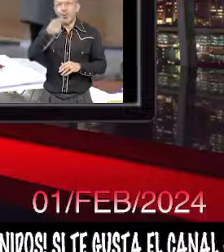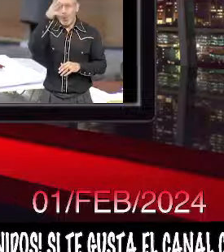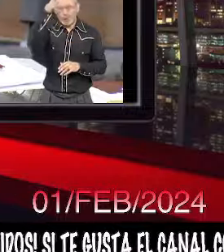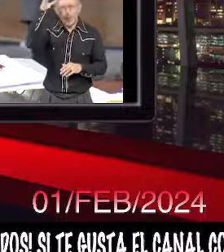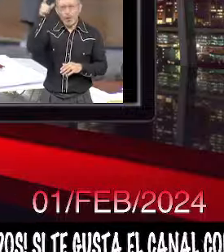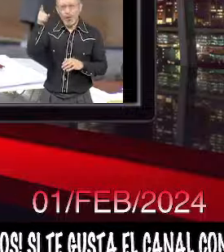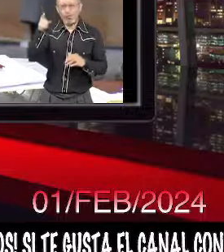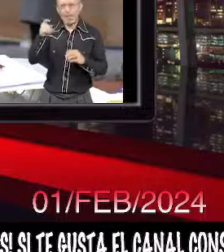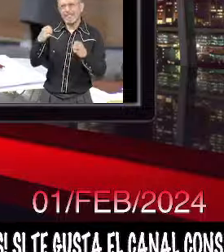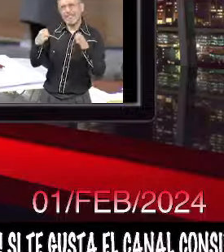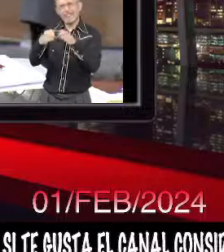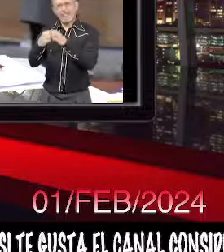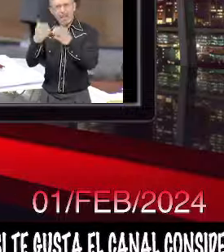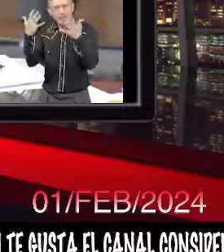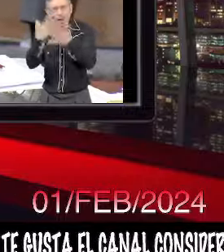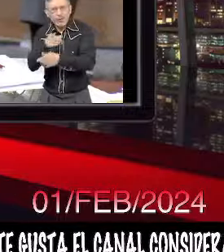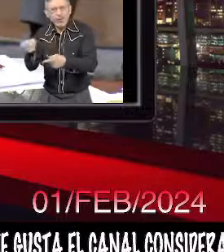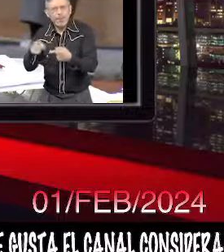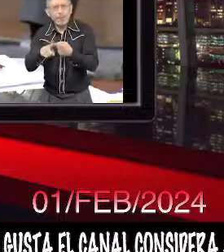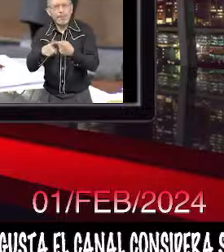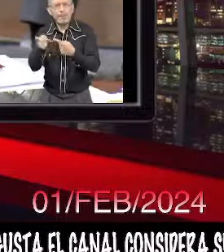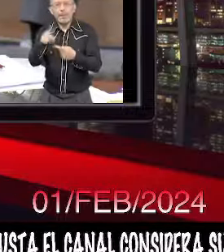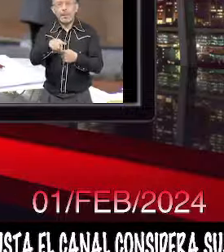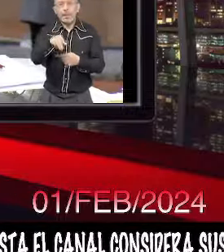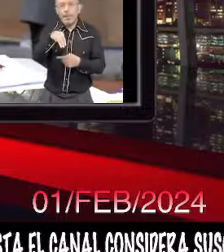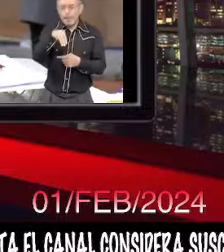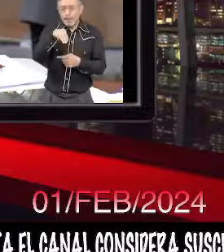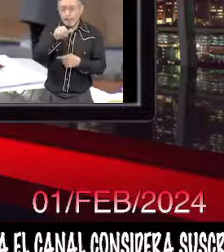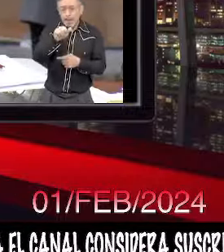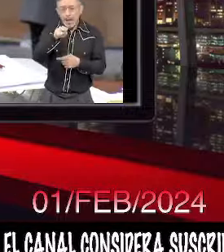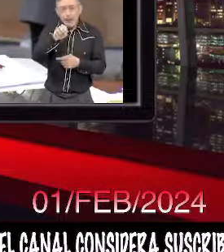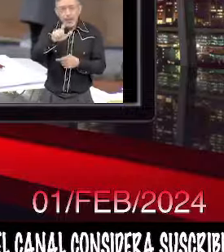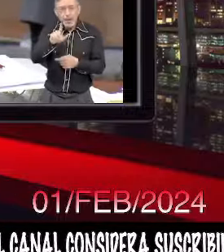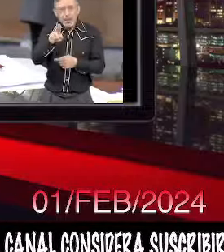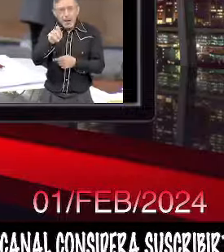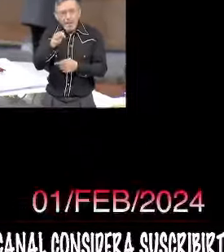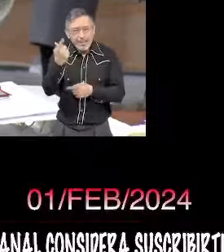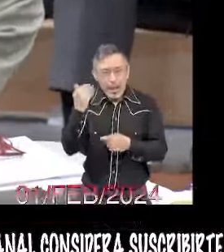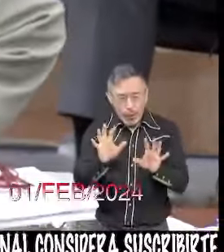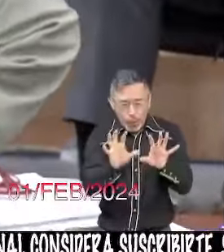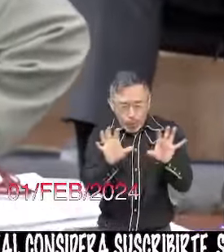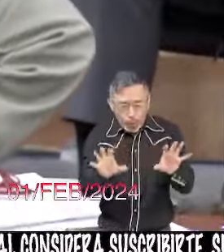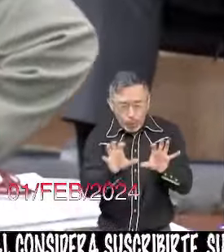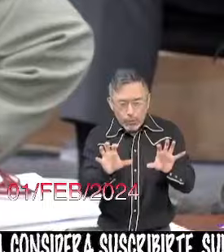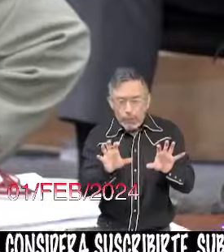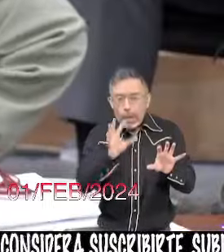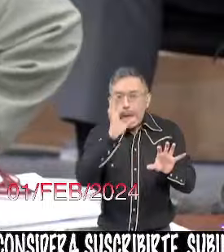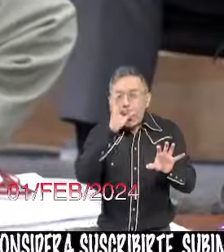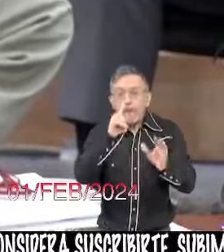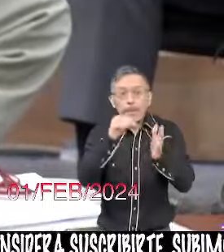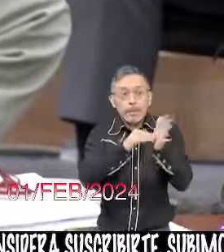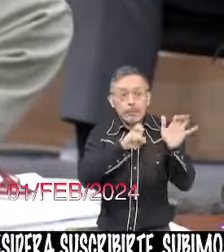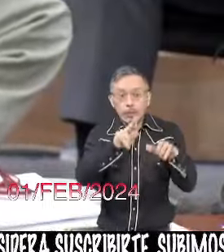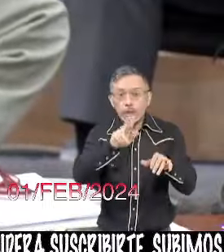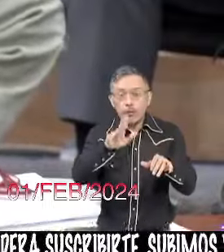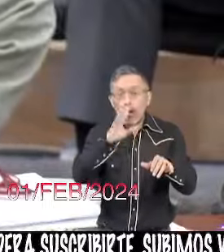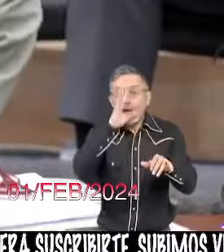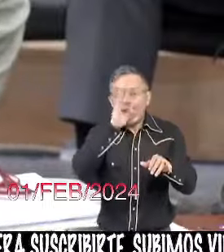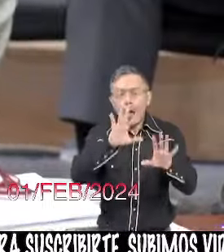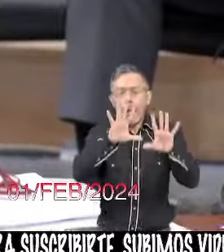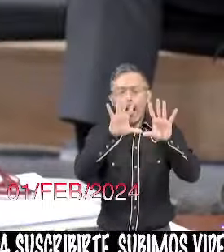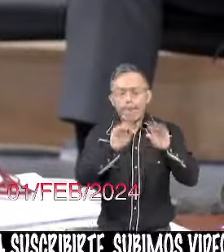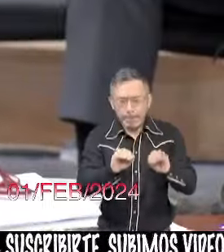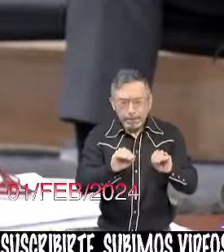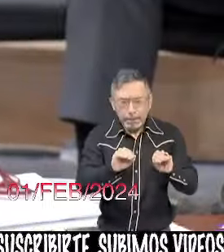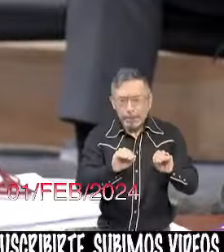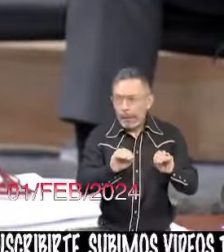Bartlett, al que se le cayó el sistema en 88, eso sí, y repitiendo las palabras que seguido